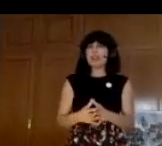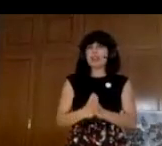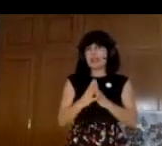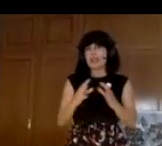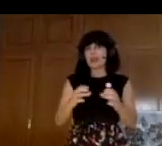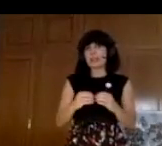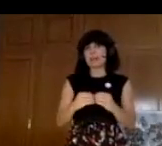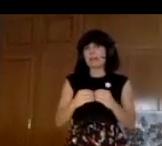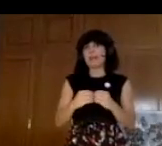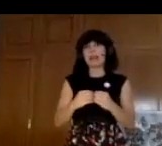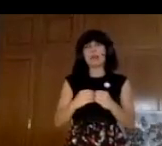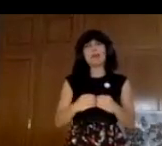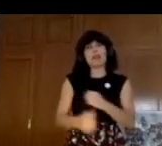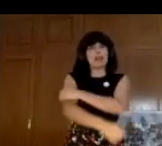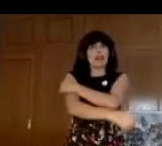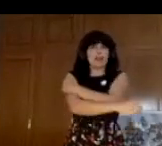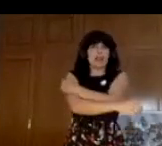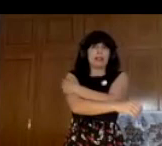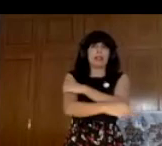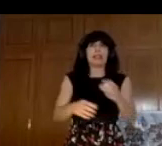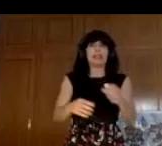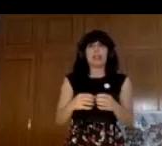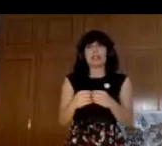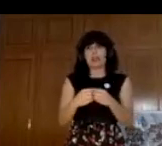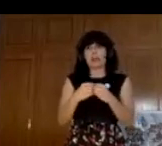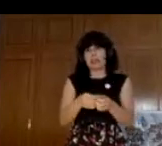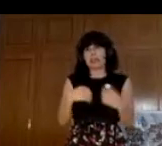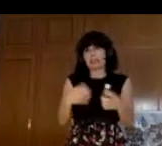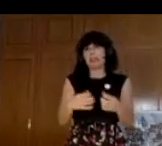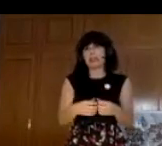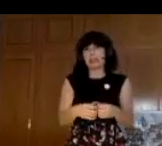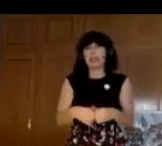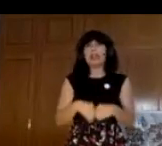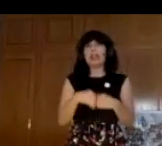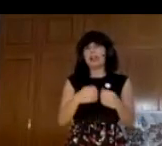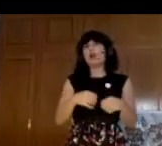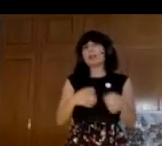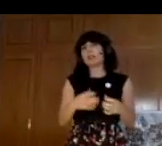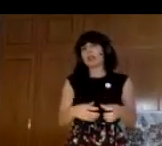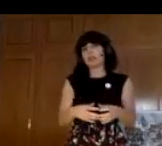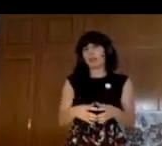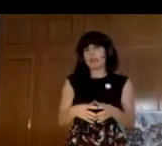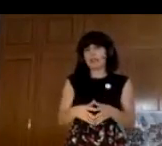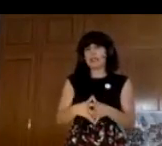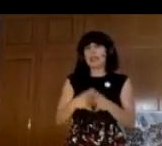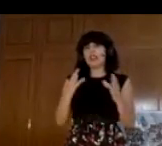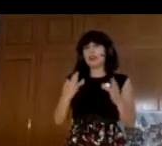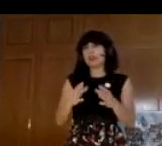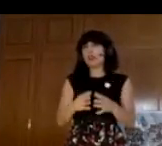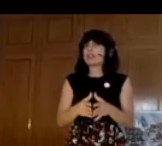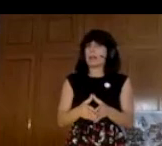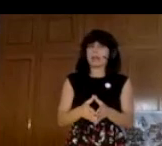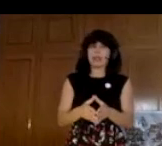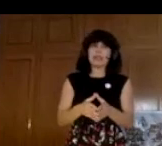eso es, el 11 de septiembre deja muy marcada a todas las generaciones que son capaces, que tienen conciencia, y luego marca todas las políticas, sobre